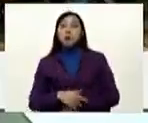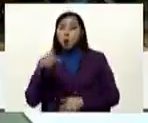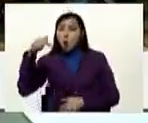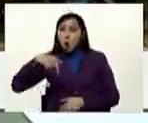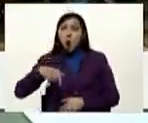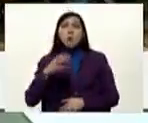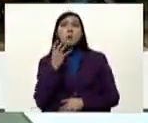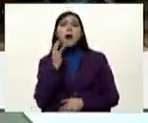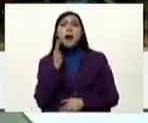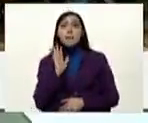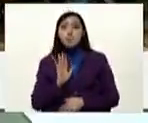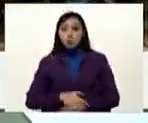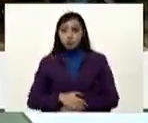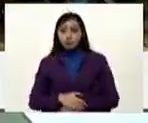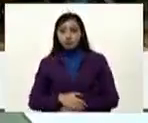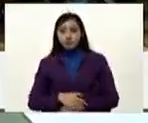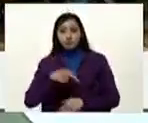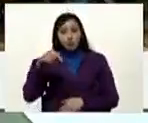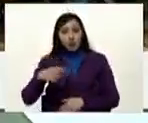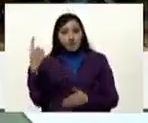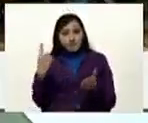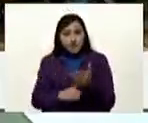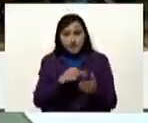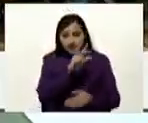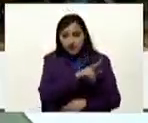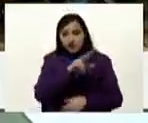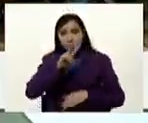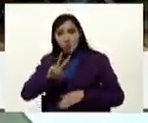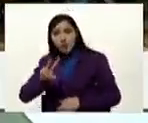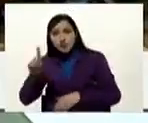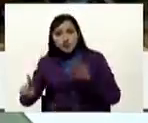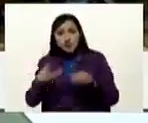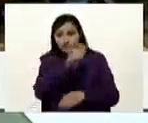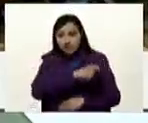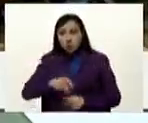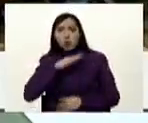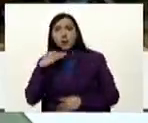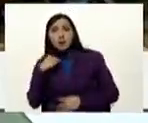hoy. Hoy hubo 1.326 casos nuevos,